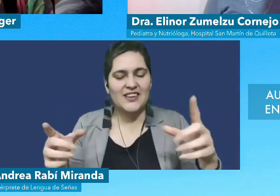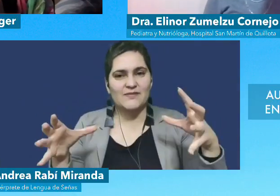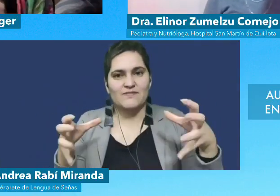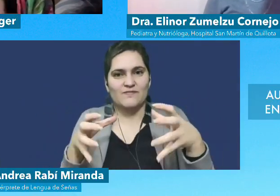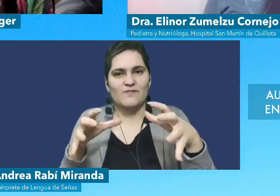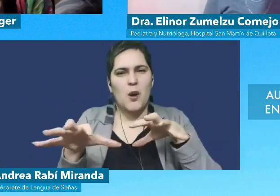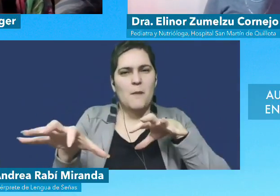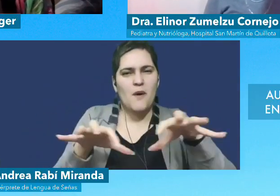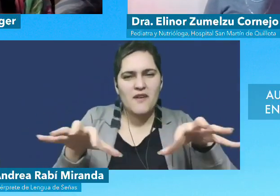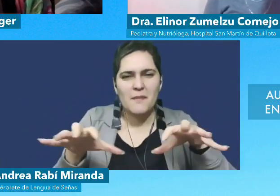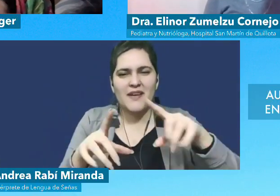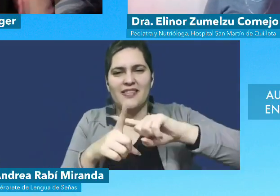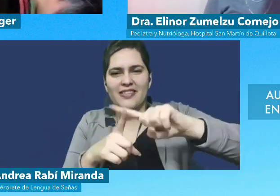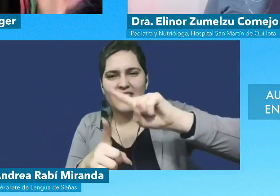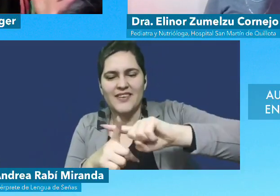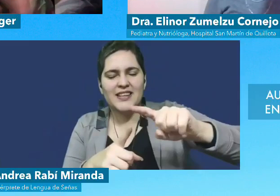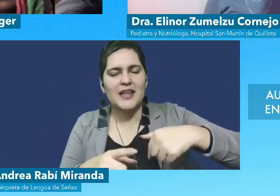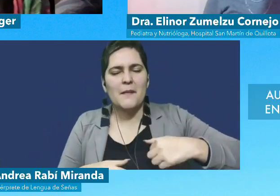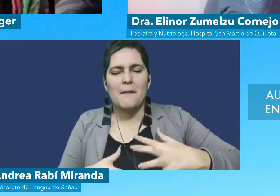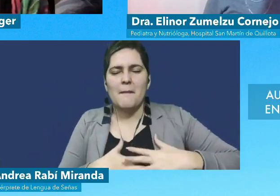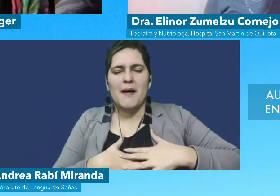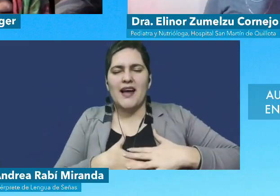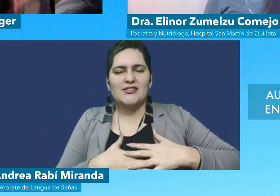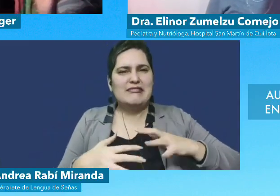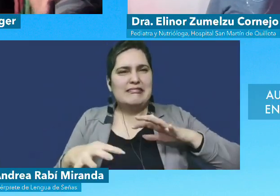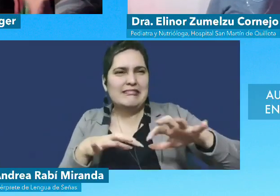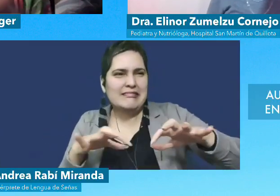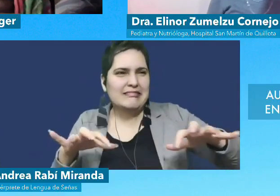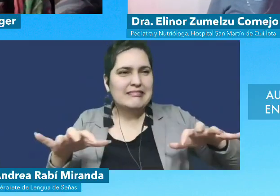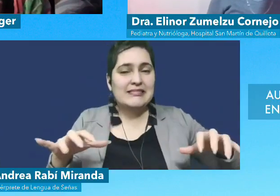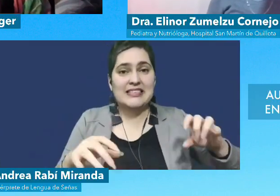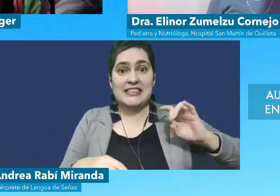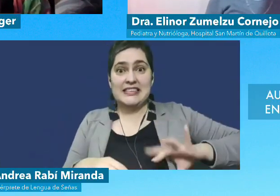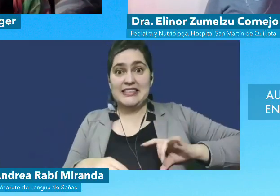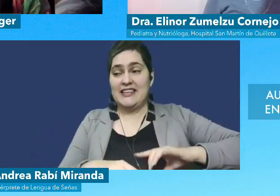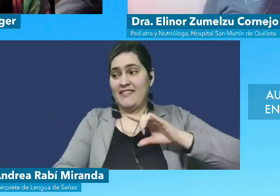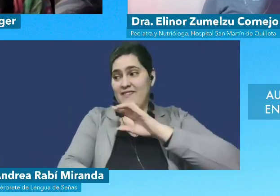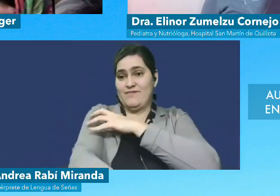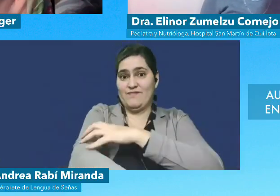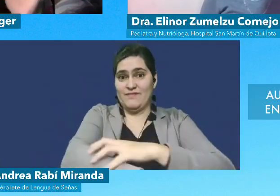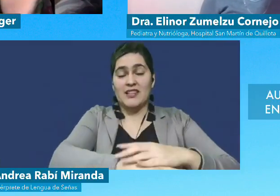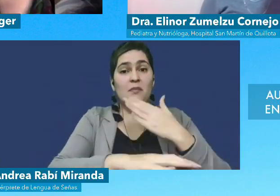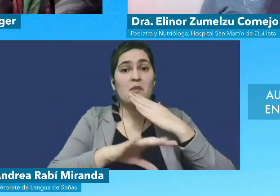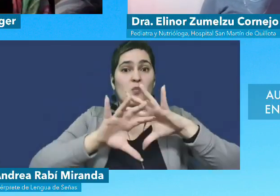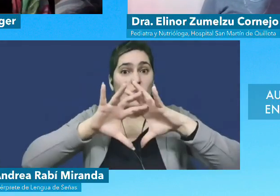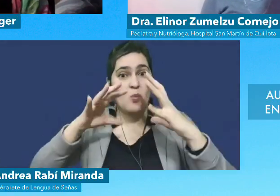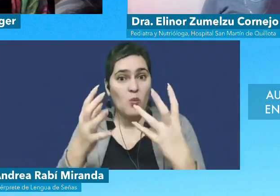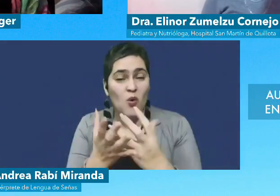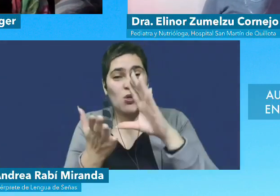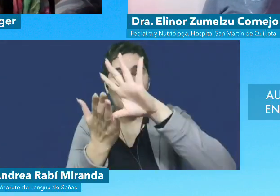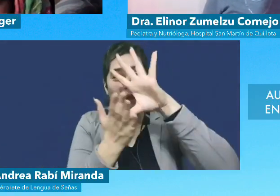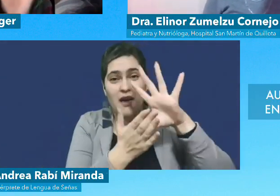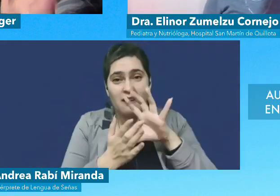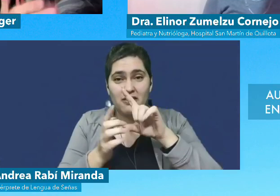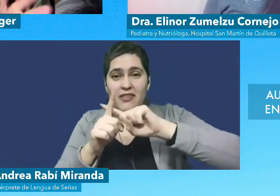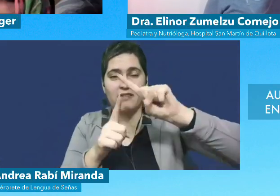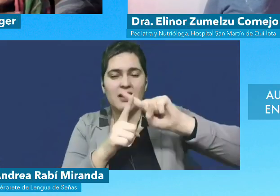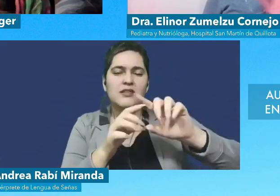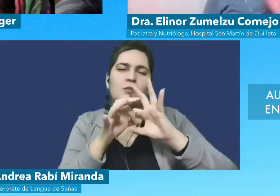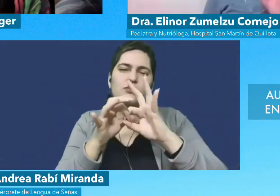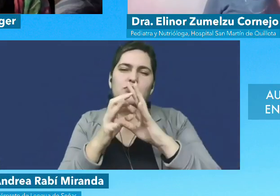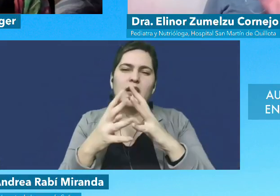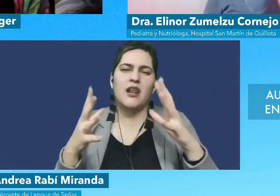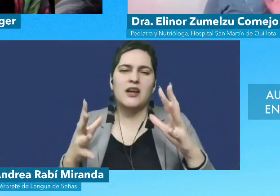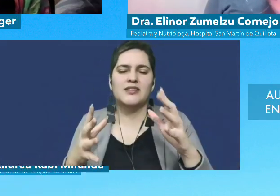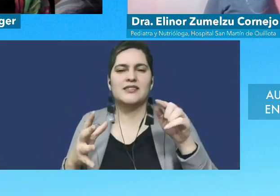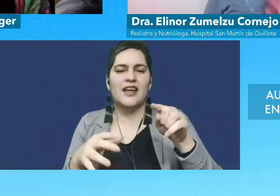mucha pasión, muchísimas personas, no solamente de distintos rincones de Chile, sino que de distintos países del mundo también. Así es que muchísimas gracias, doctora, muchísimas gracias, Andrea,